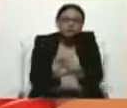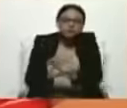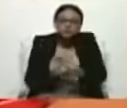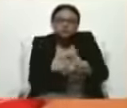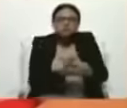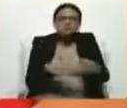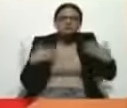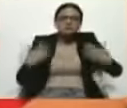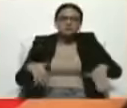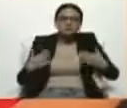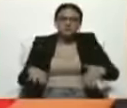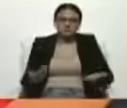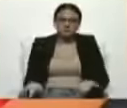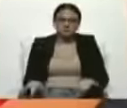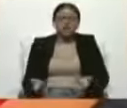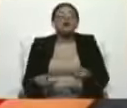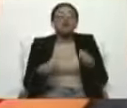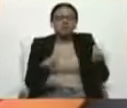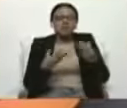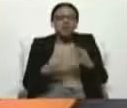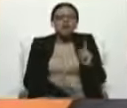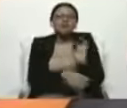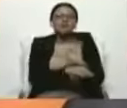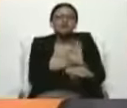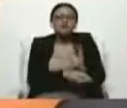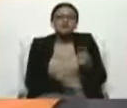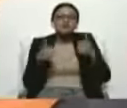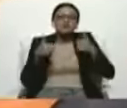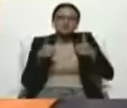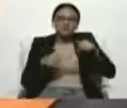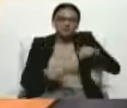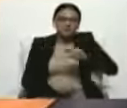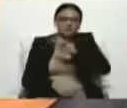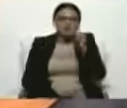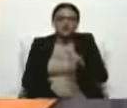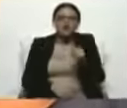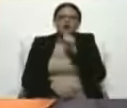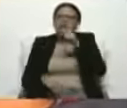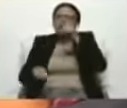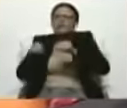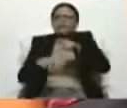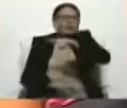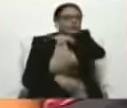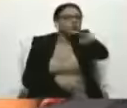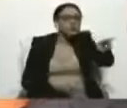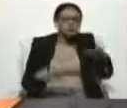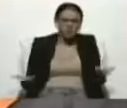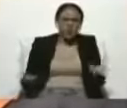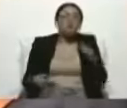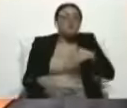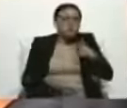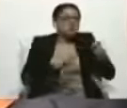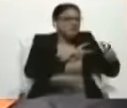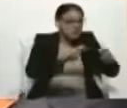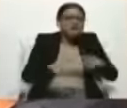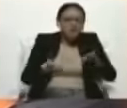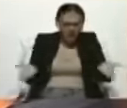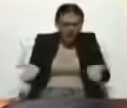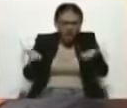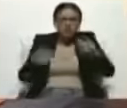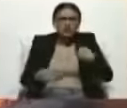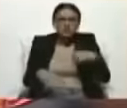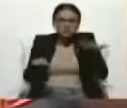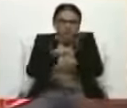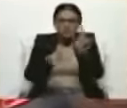en funcionamiento. Quien tenga dudas puede preguntar, pregunte. Nosotros